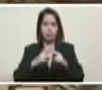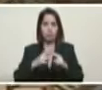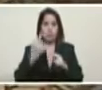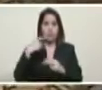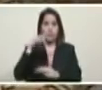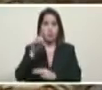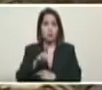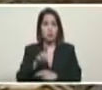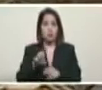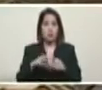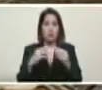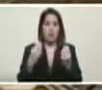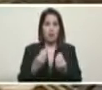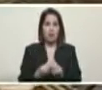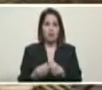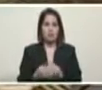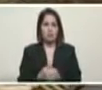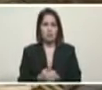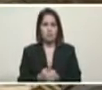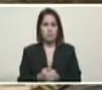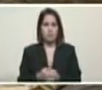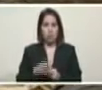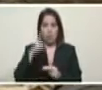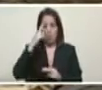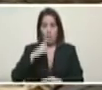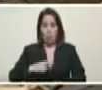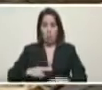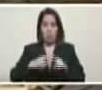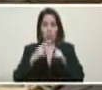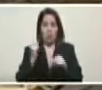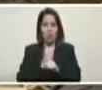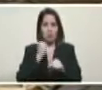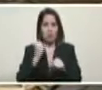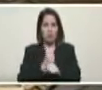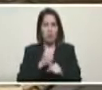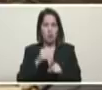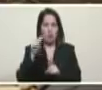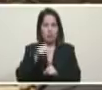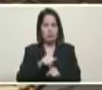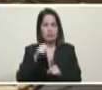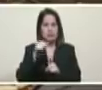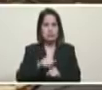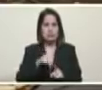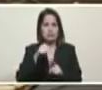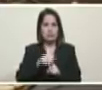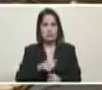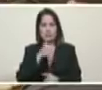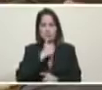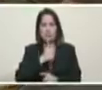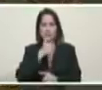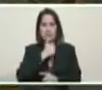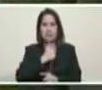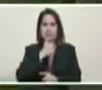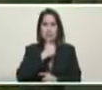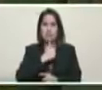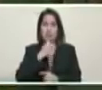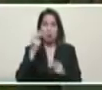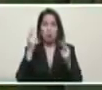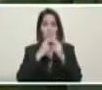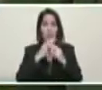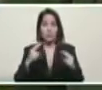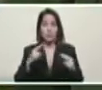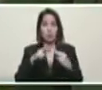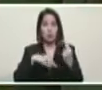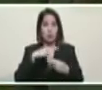única clase. Un reconocimiento al trabajo, a la lucha, a la perseverancia y a ese compromiso revolucionario